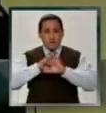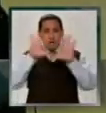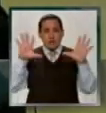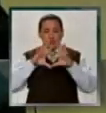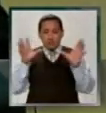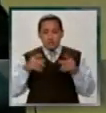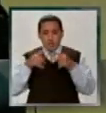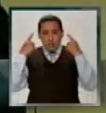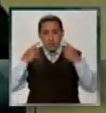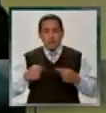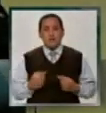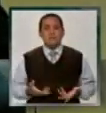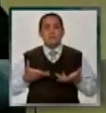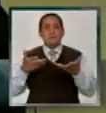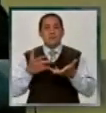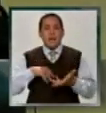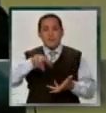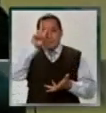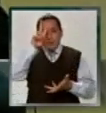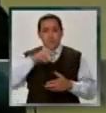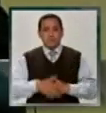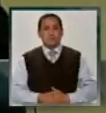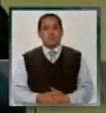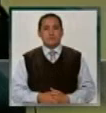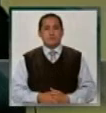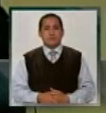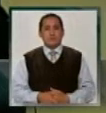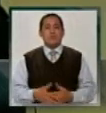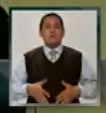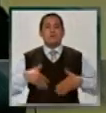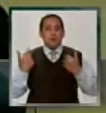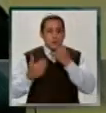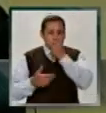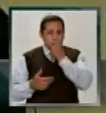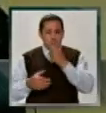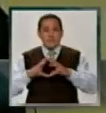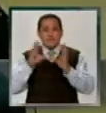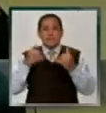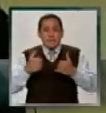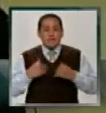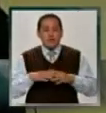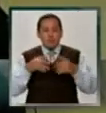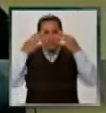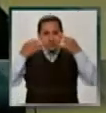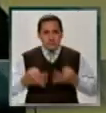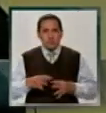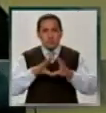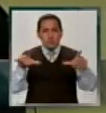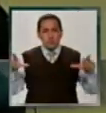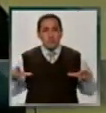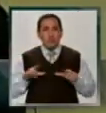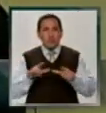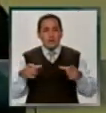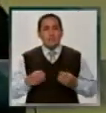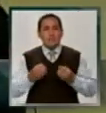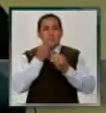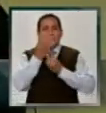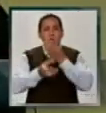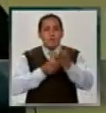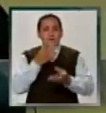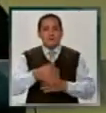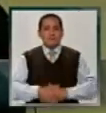esta estrategia es permitirle al país, al Perú, poder tener un adecuado centro de